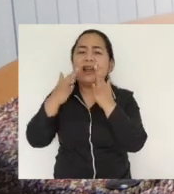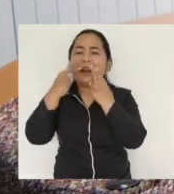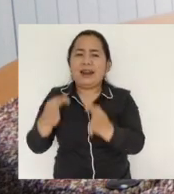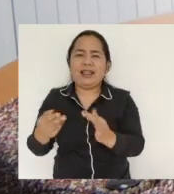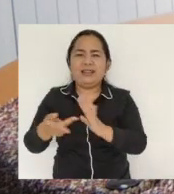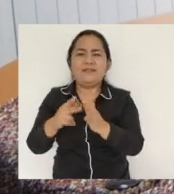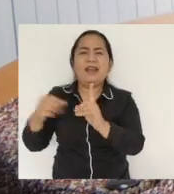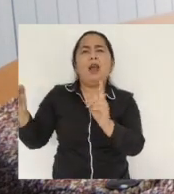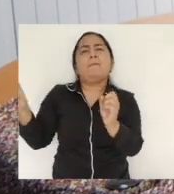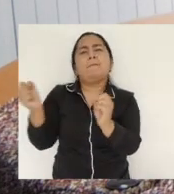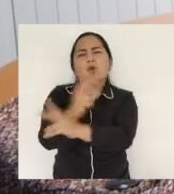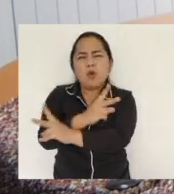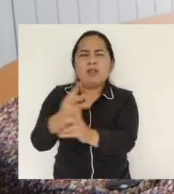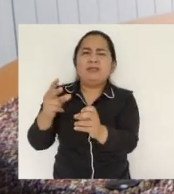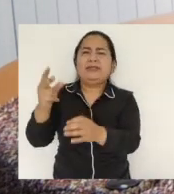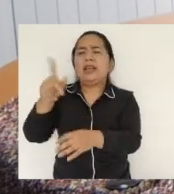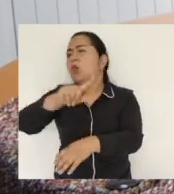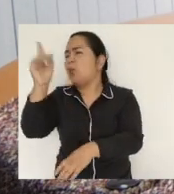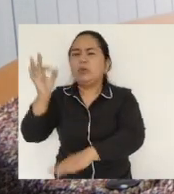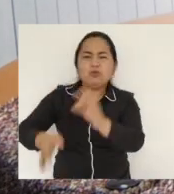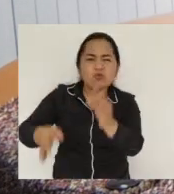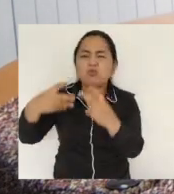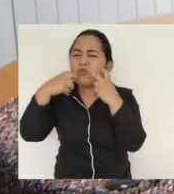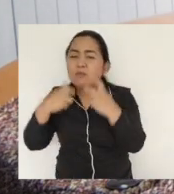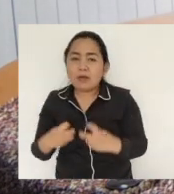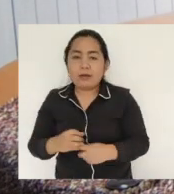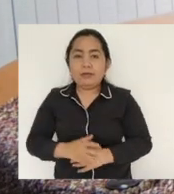la violencia y la injusticia de la humanidad.